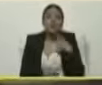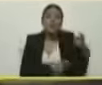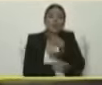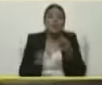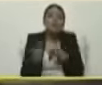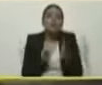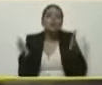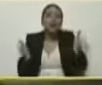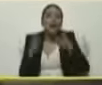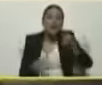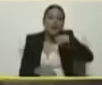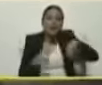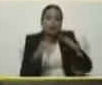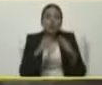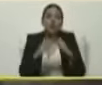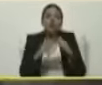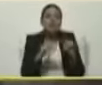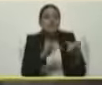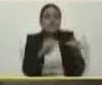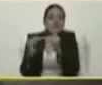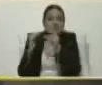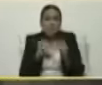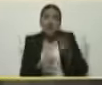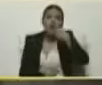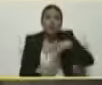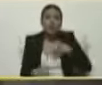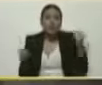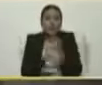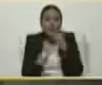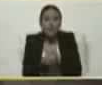Venezuela profunda entró en una dinámica de ganar, ganar.